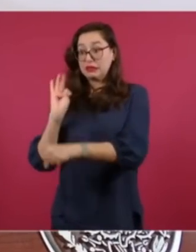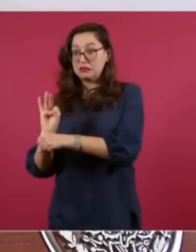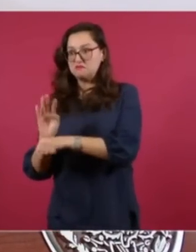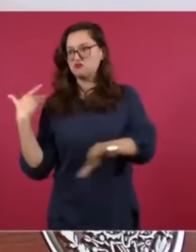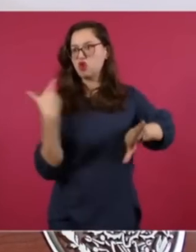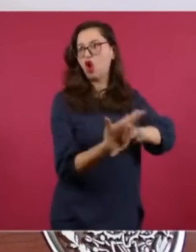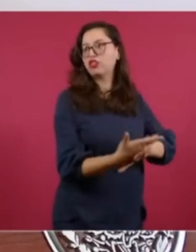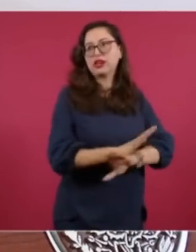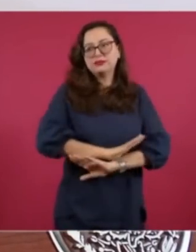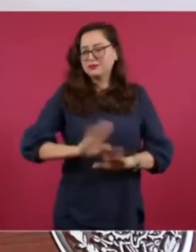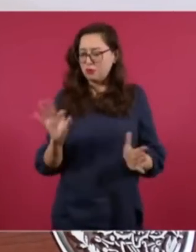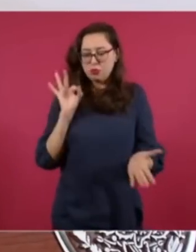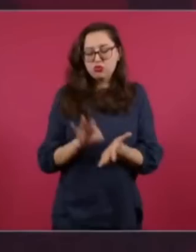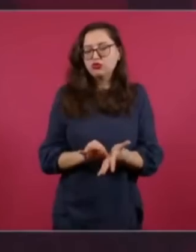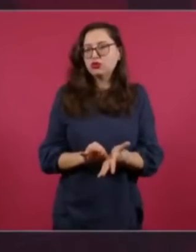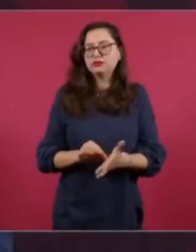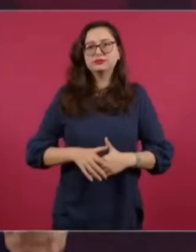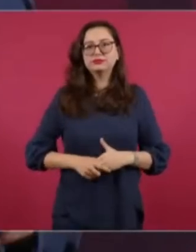Entonces, por eso,